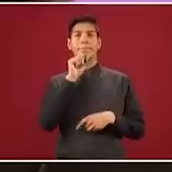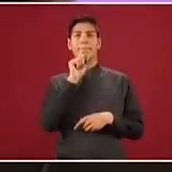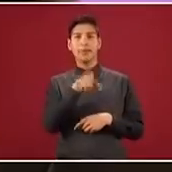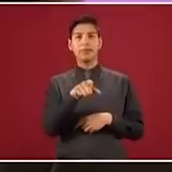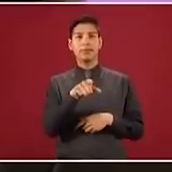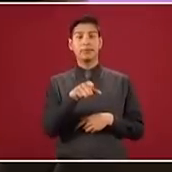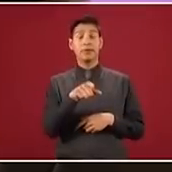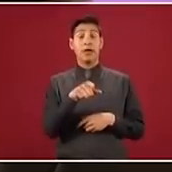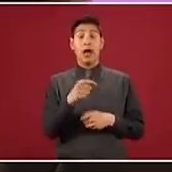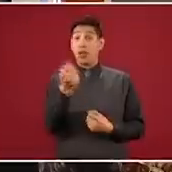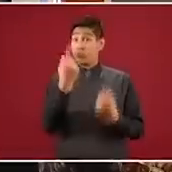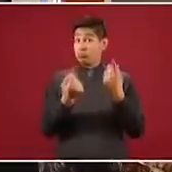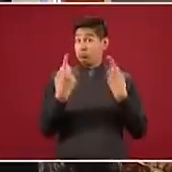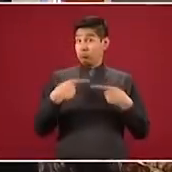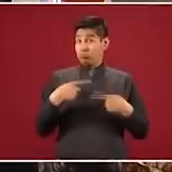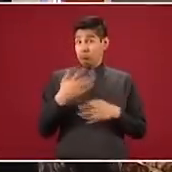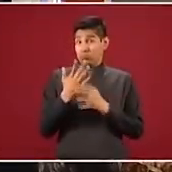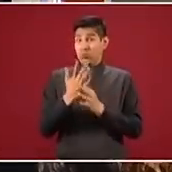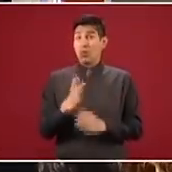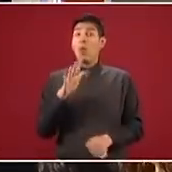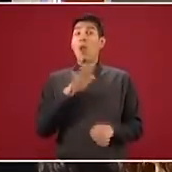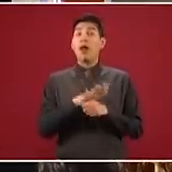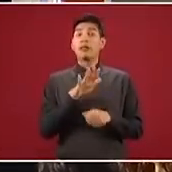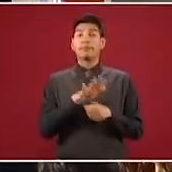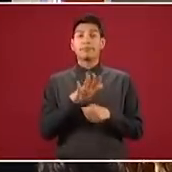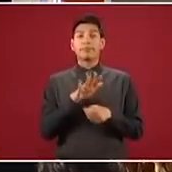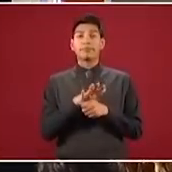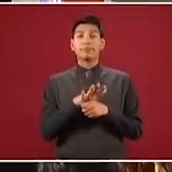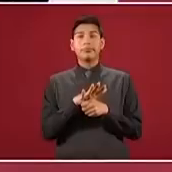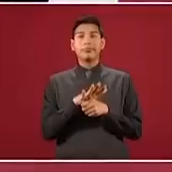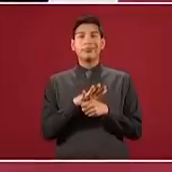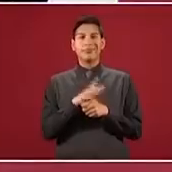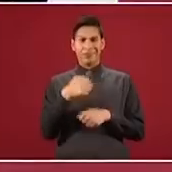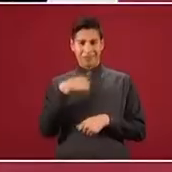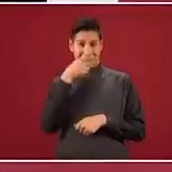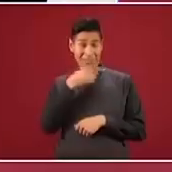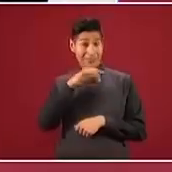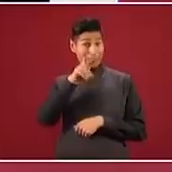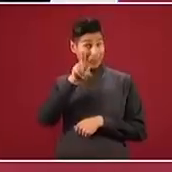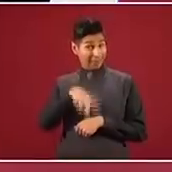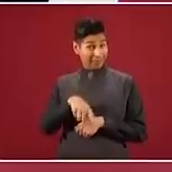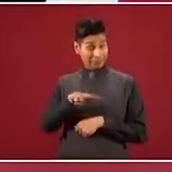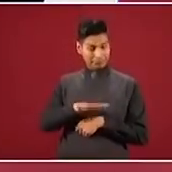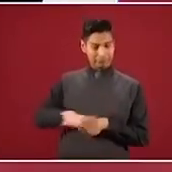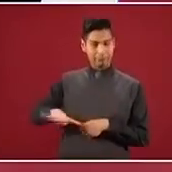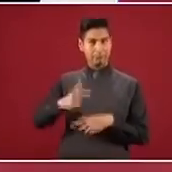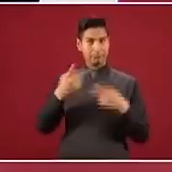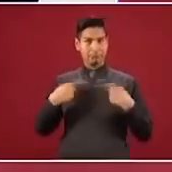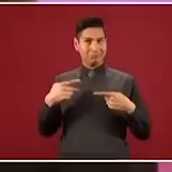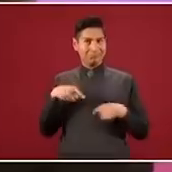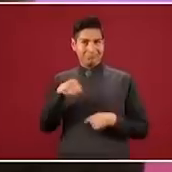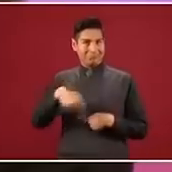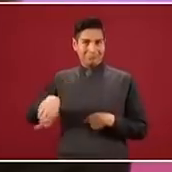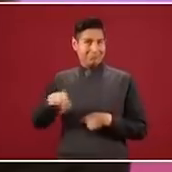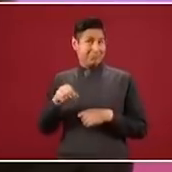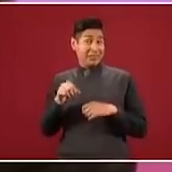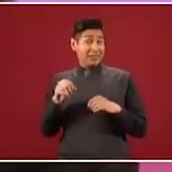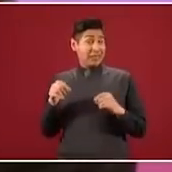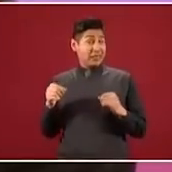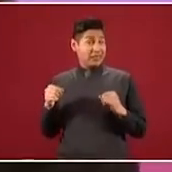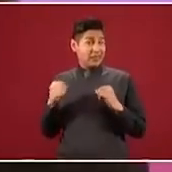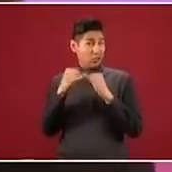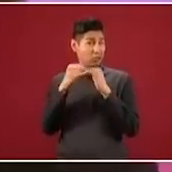que se ha generado. No es el plan que la población que no tiene seguridad social,